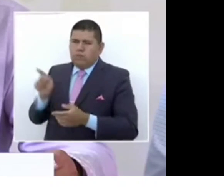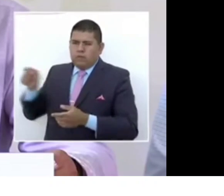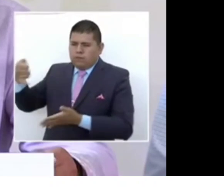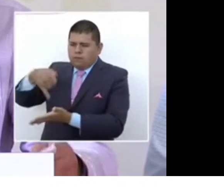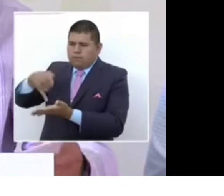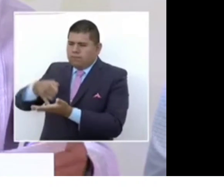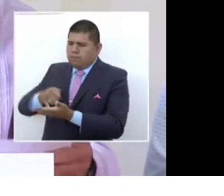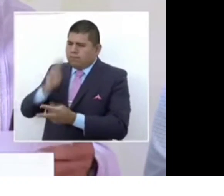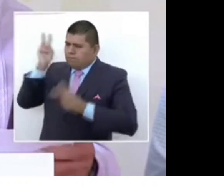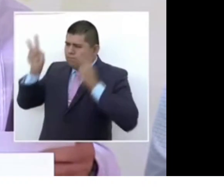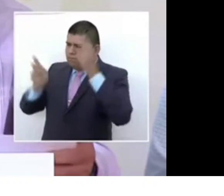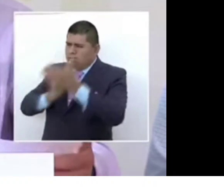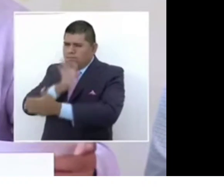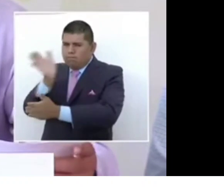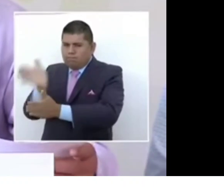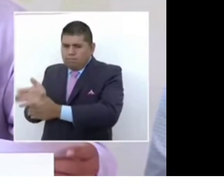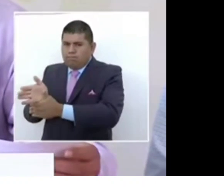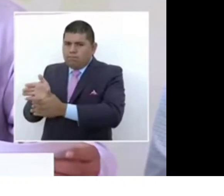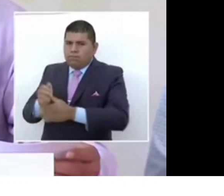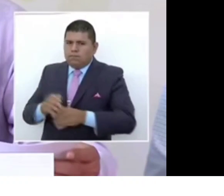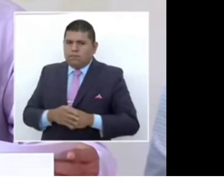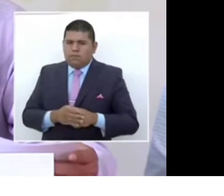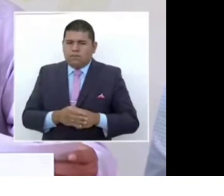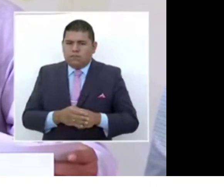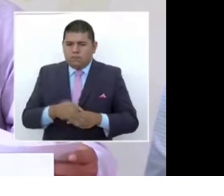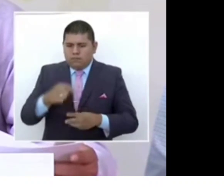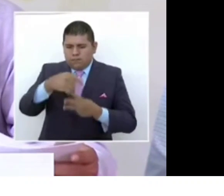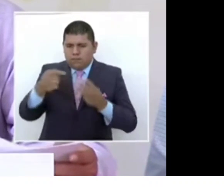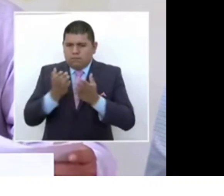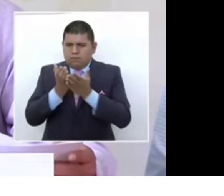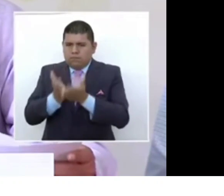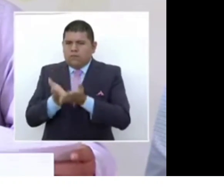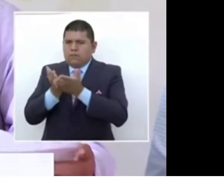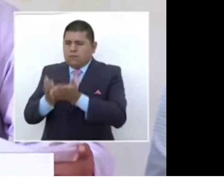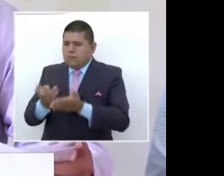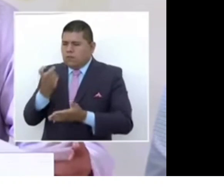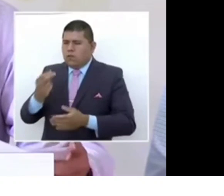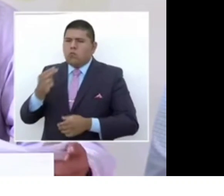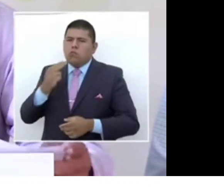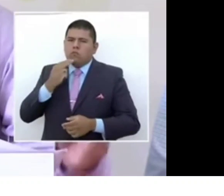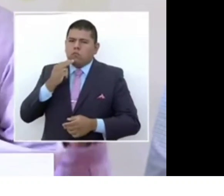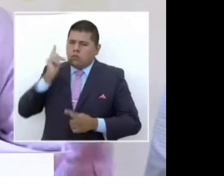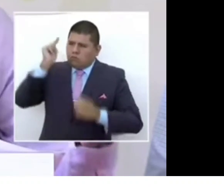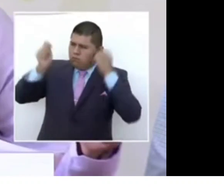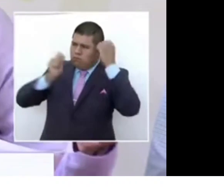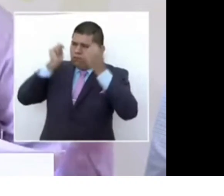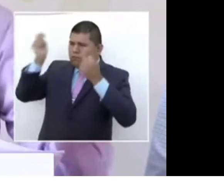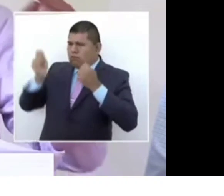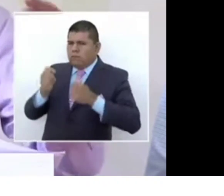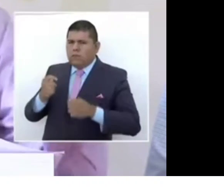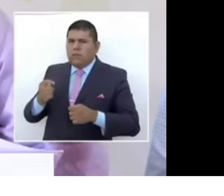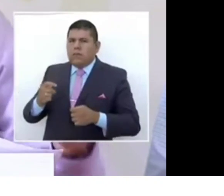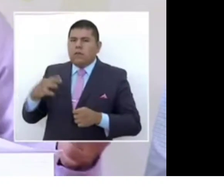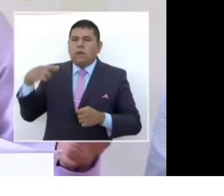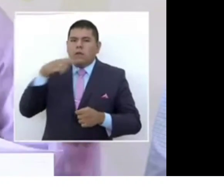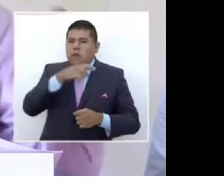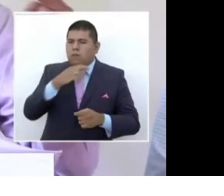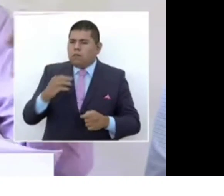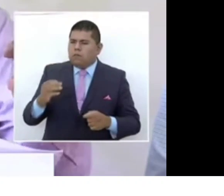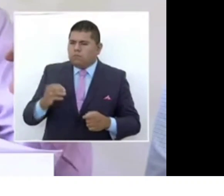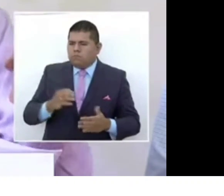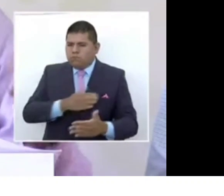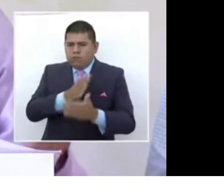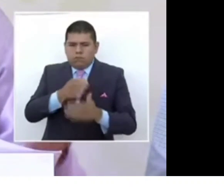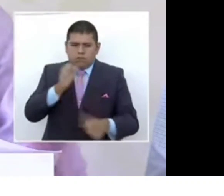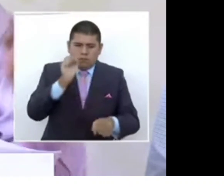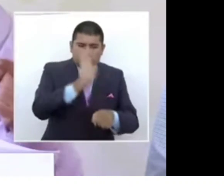que se están habilitando con ese propósito para hacer poco tiempo de San